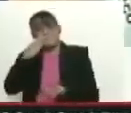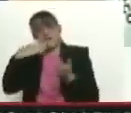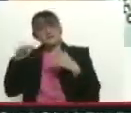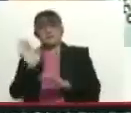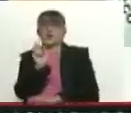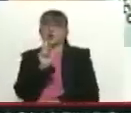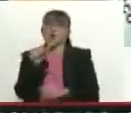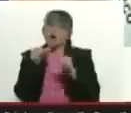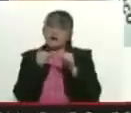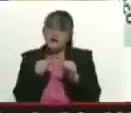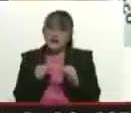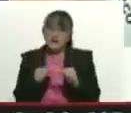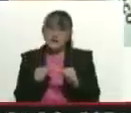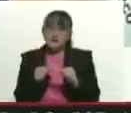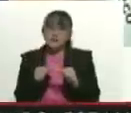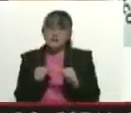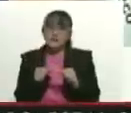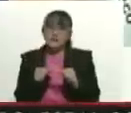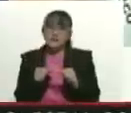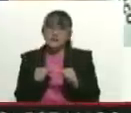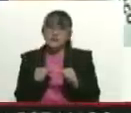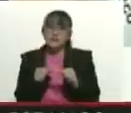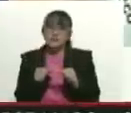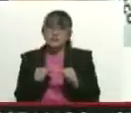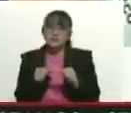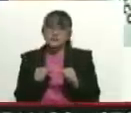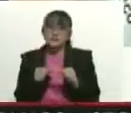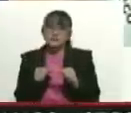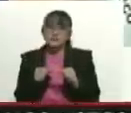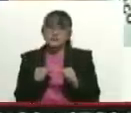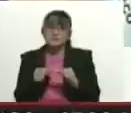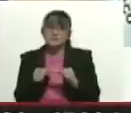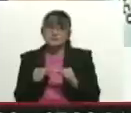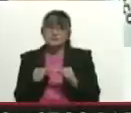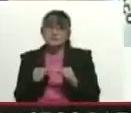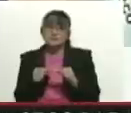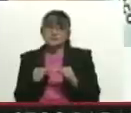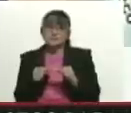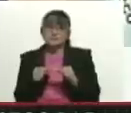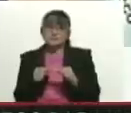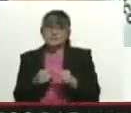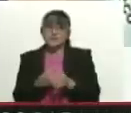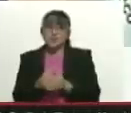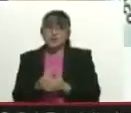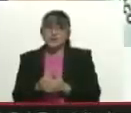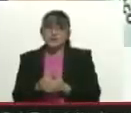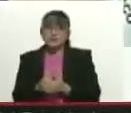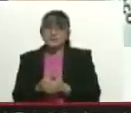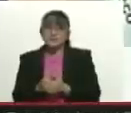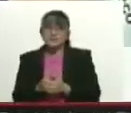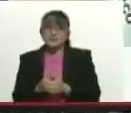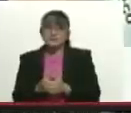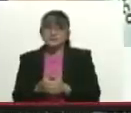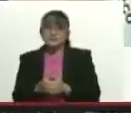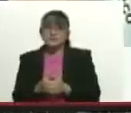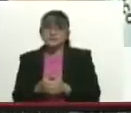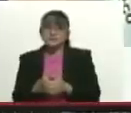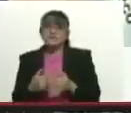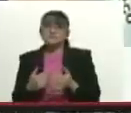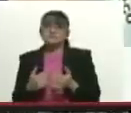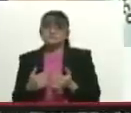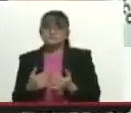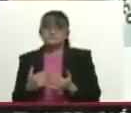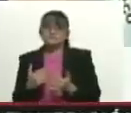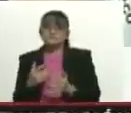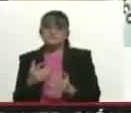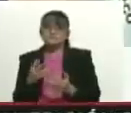no, quedaron como que a la espera de un nuevo momento. Y para ello